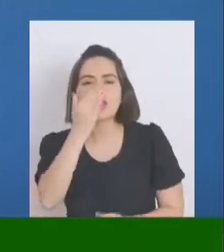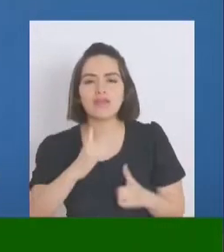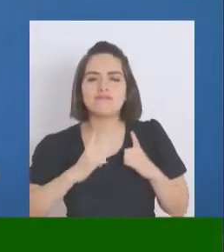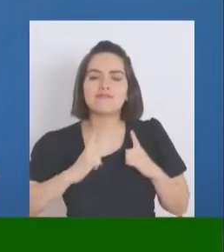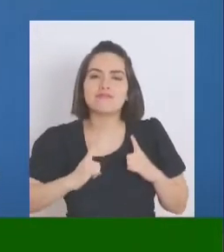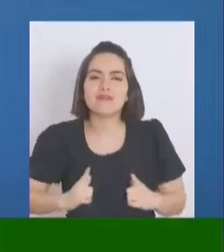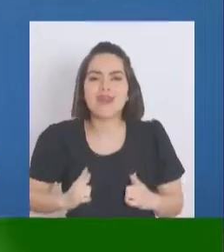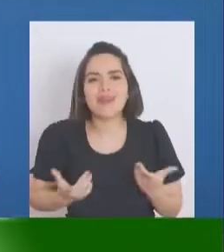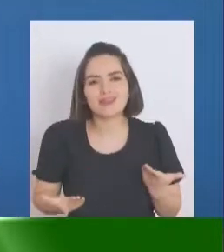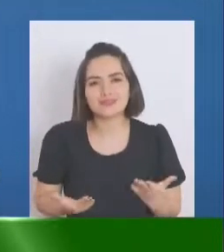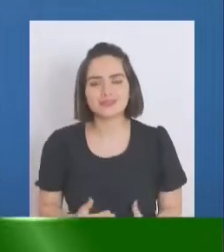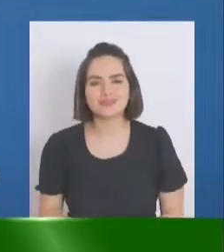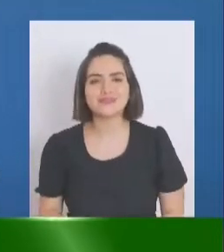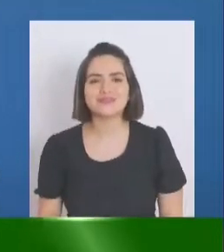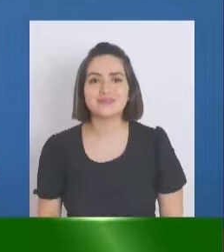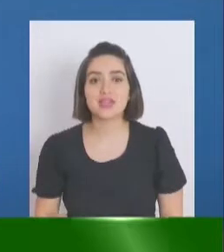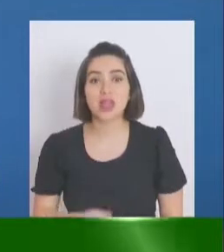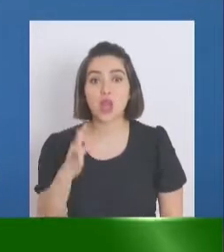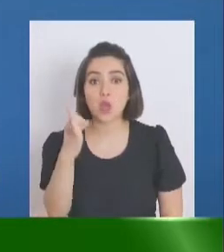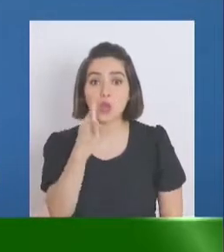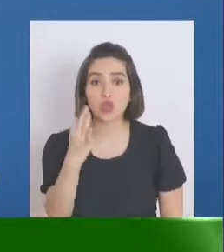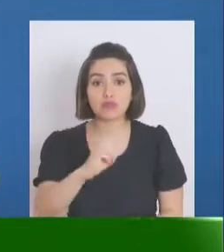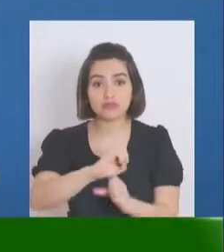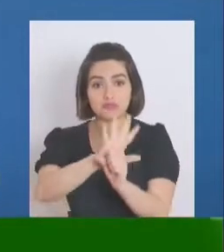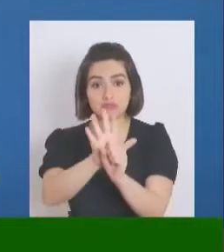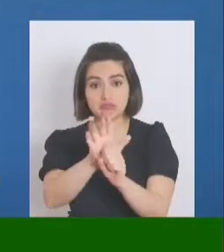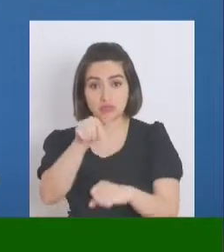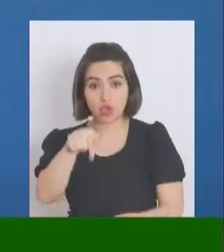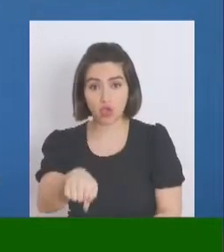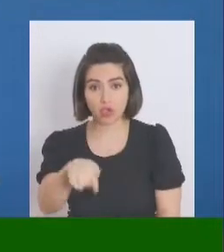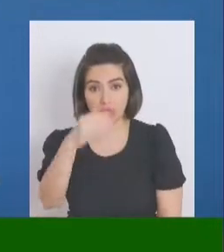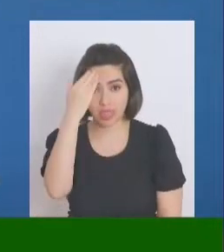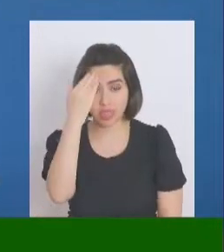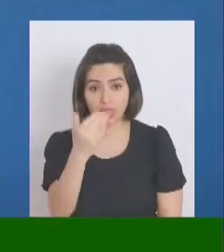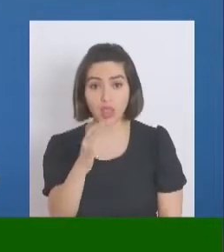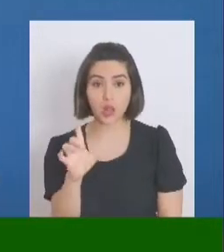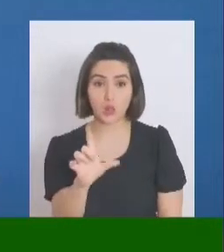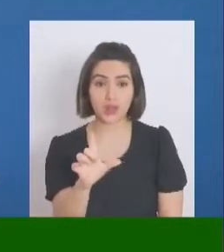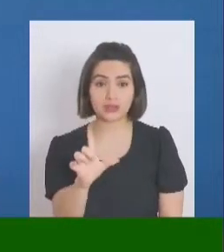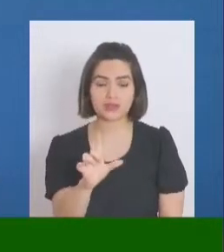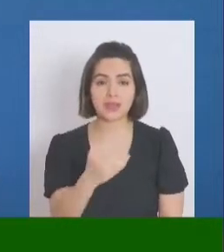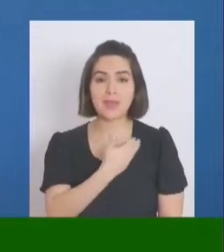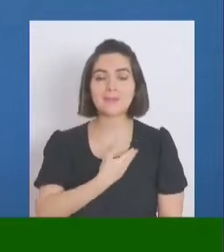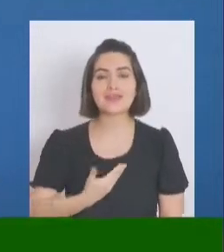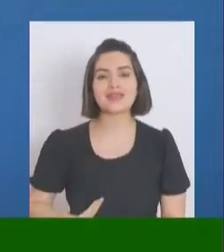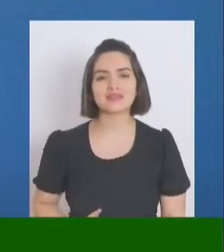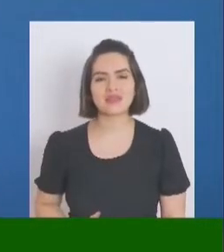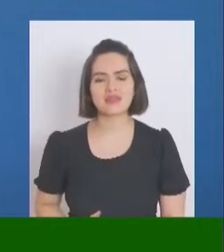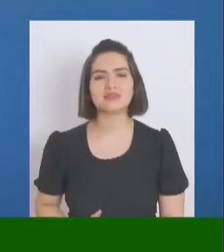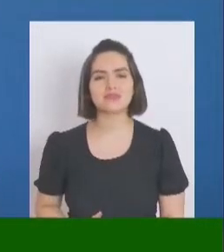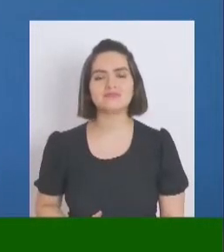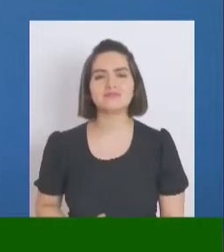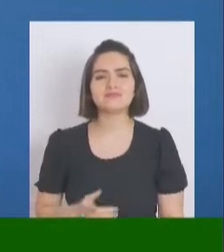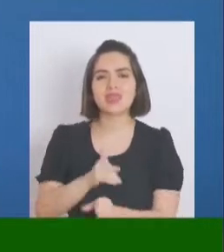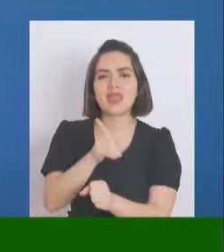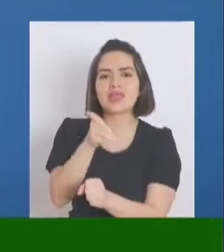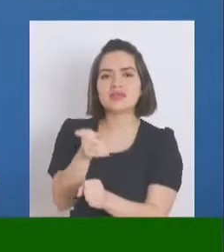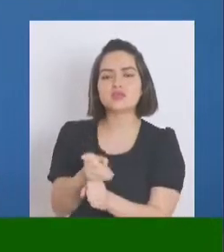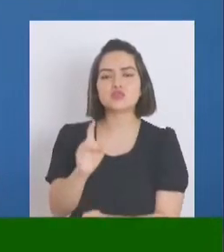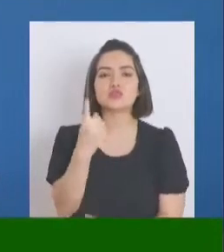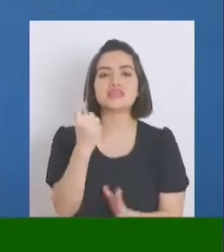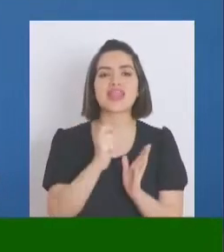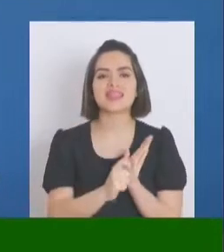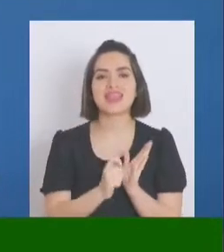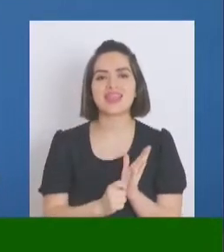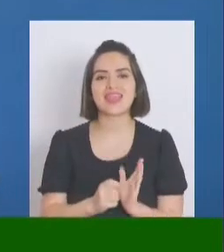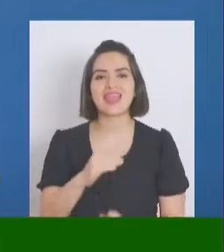vacaciones. En la reunión COVID de hoy día, lunes, el presidente ha designado a la subsecretaria